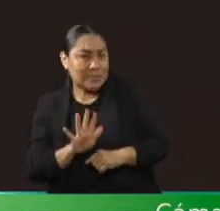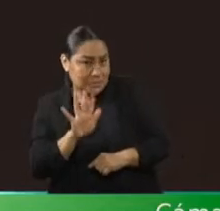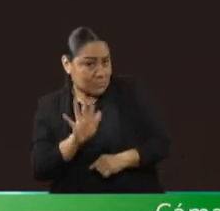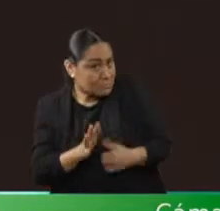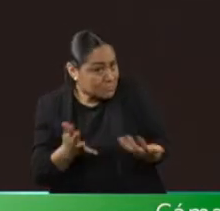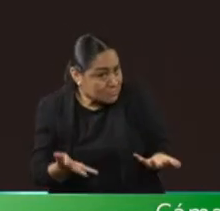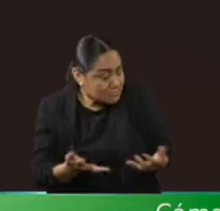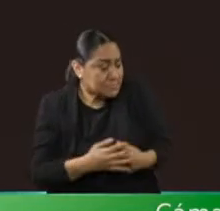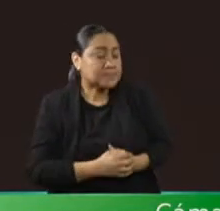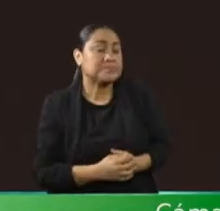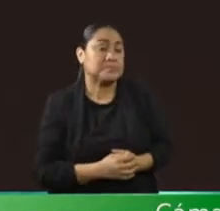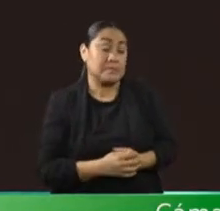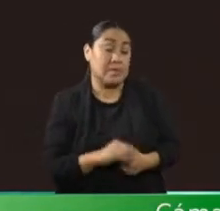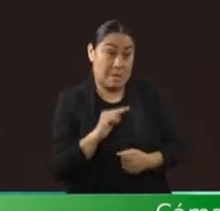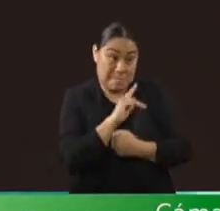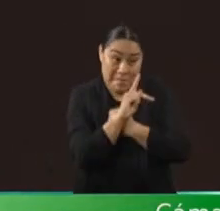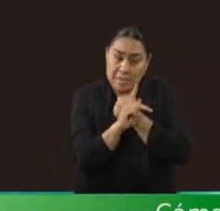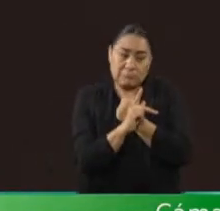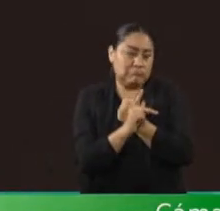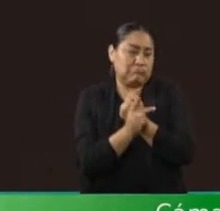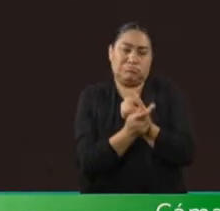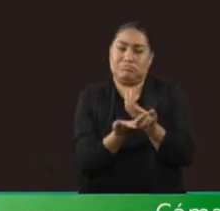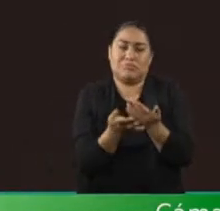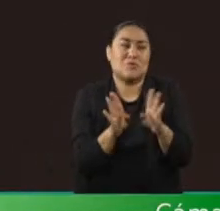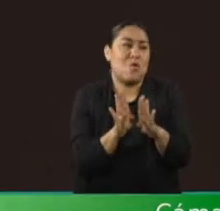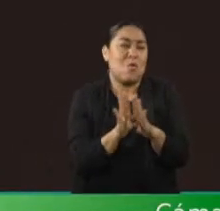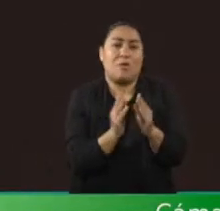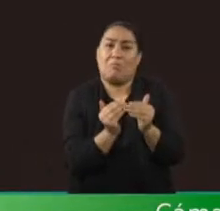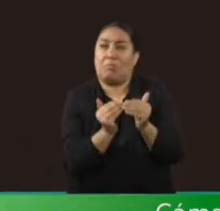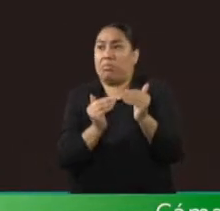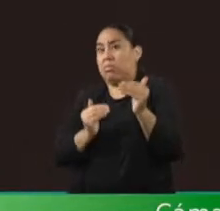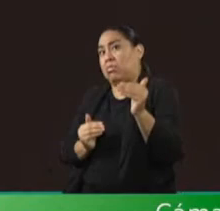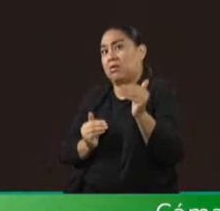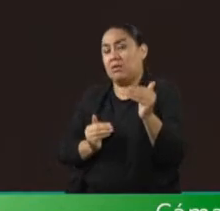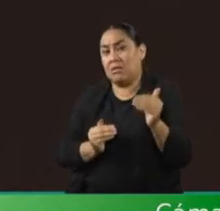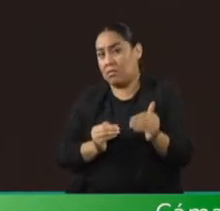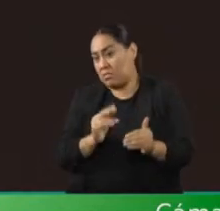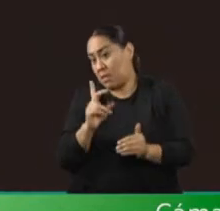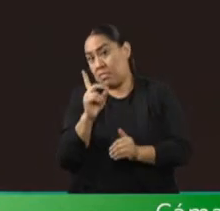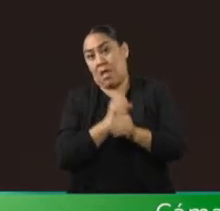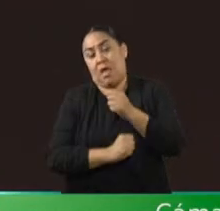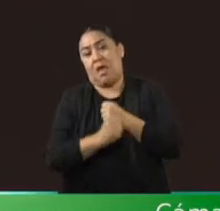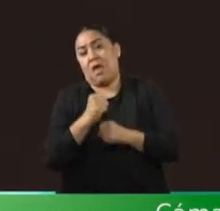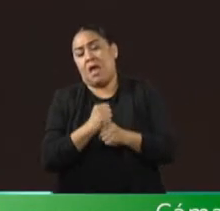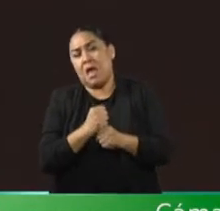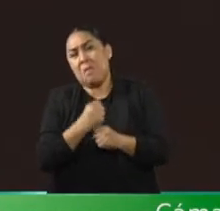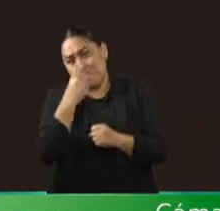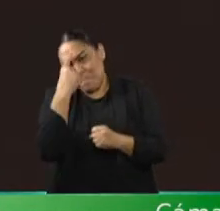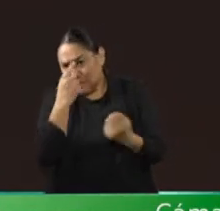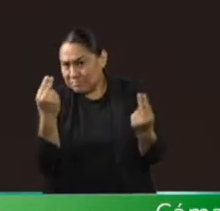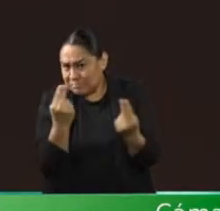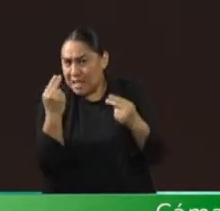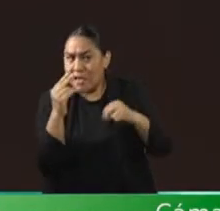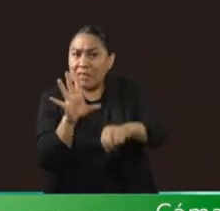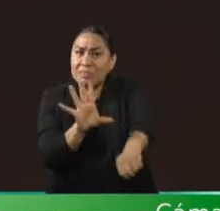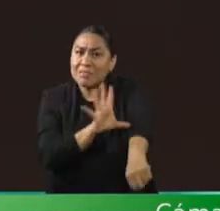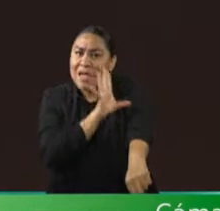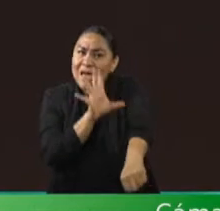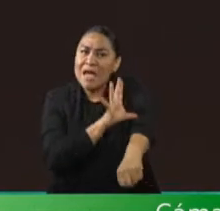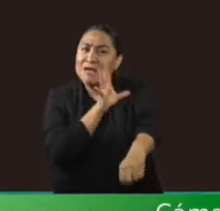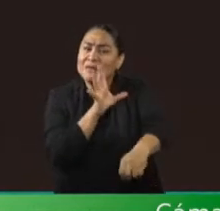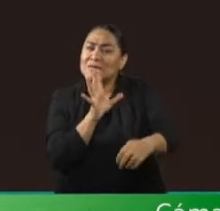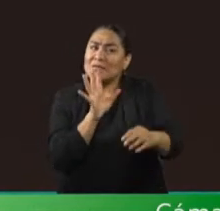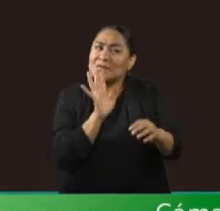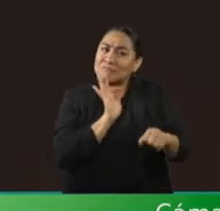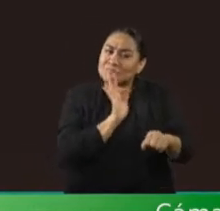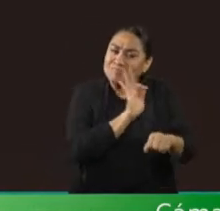Es evidencia que como país estamos rezagados por lo menos 30 años en la generación de energías renovables, si hacemos una comparación con